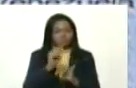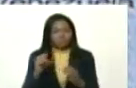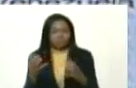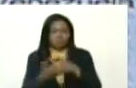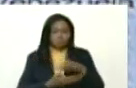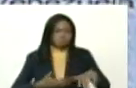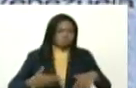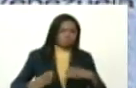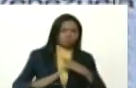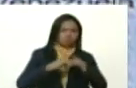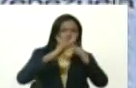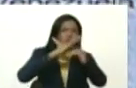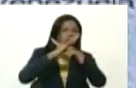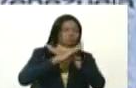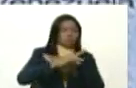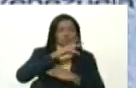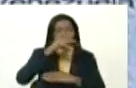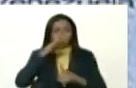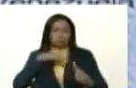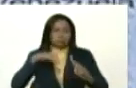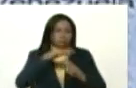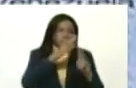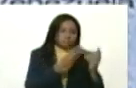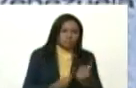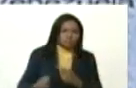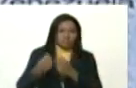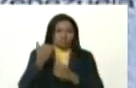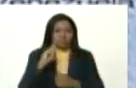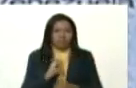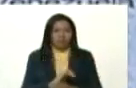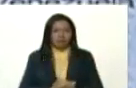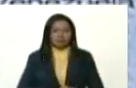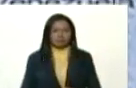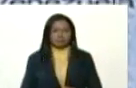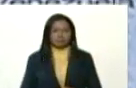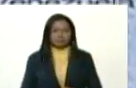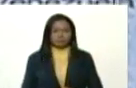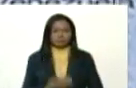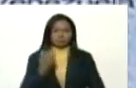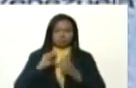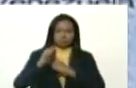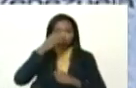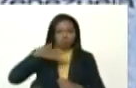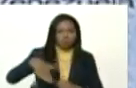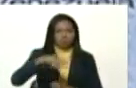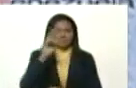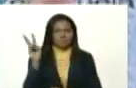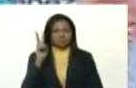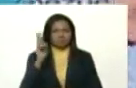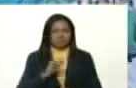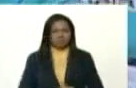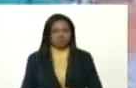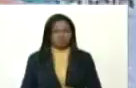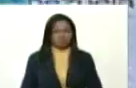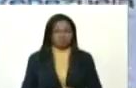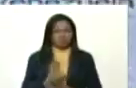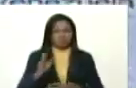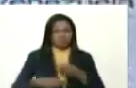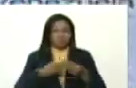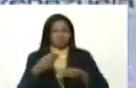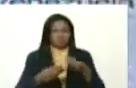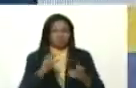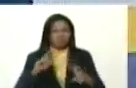criminal bloqueo y persecución financiera de Donald Trump contra el pueblo de Venezuela. ¿Qué estamos haciendo y cuál es la innovación que